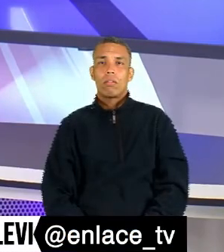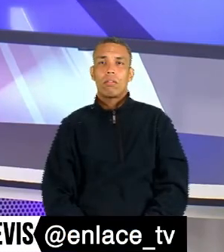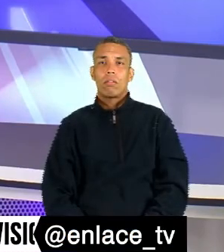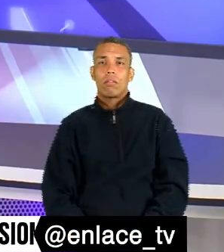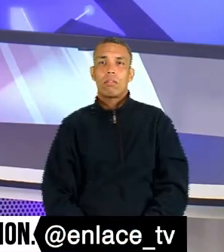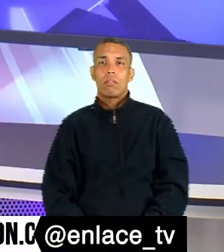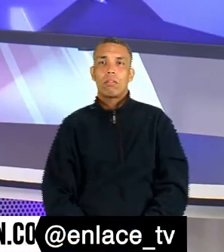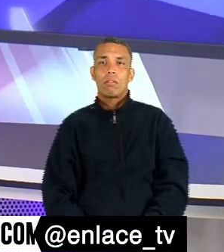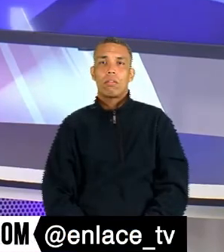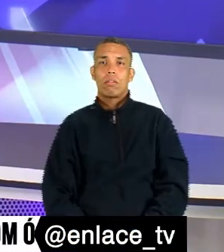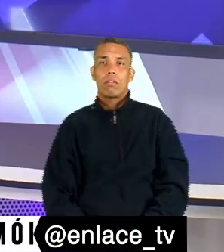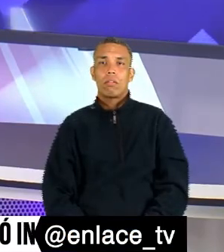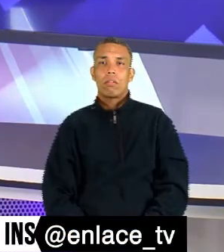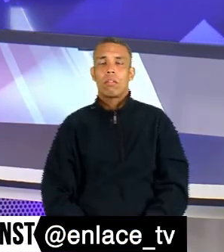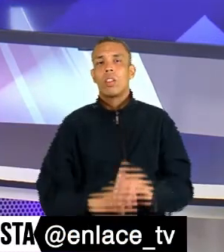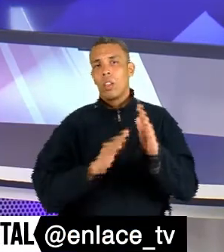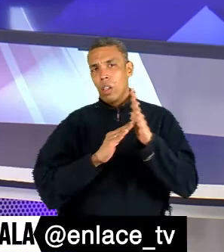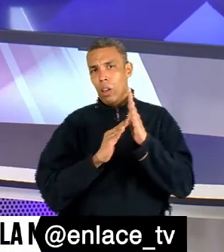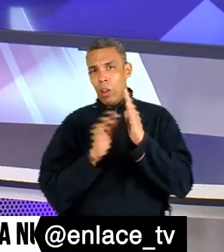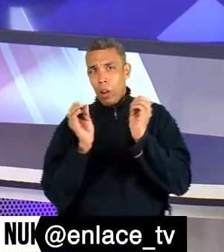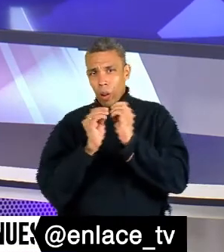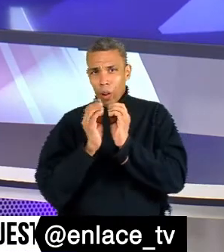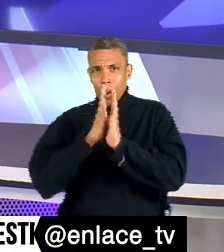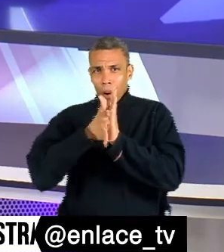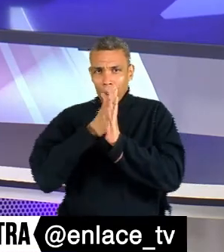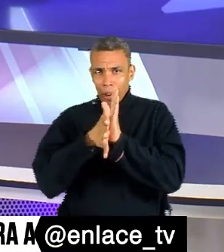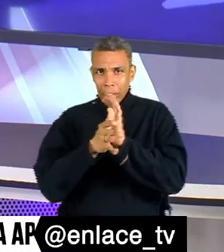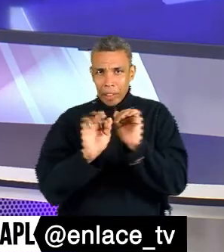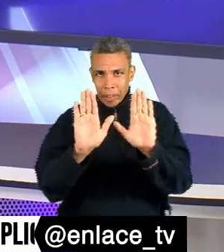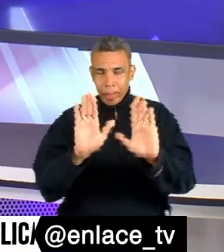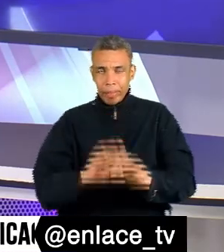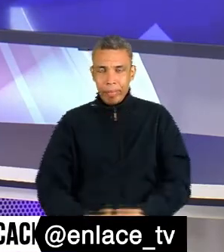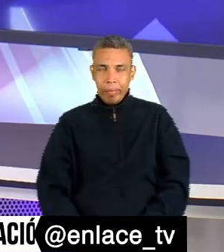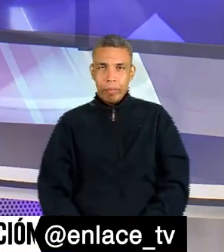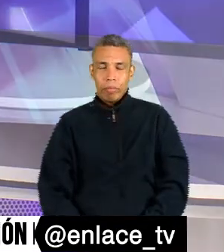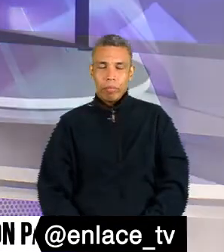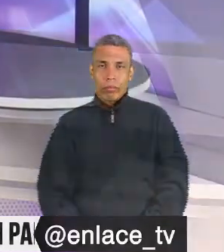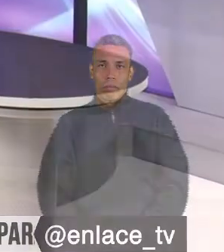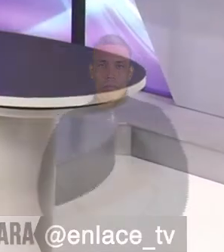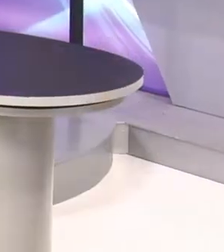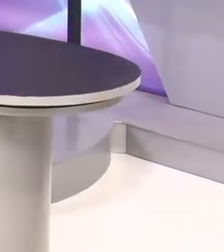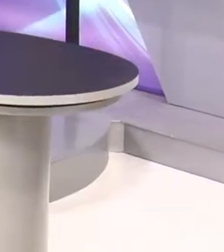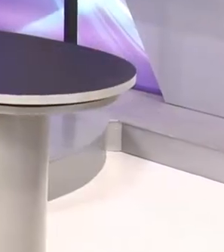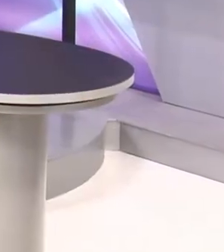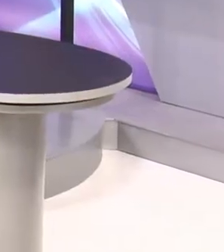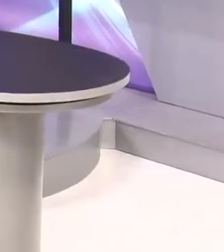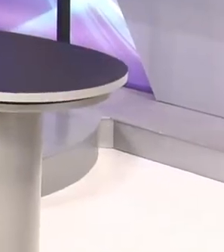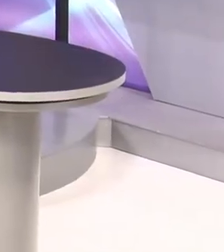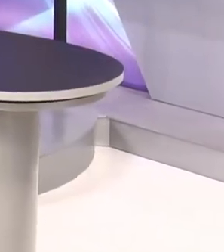momento de hacer nuestra primera pausa y ya regresamos con más información en Enlace Noticias.